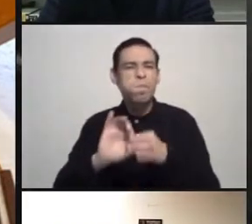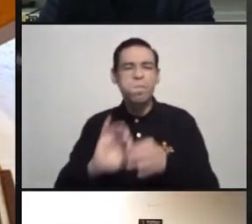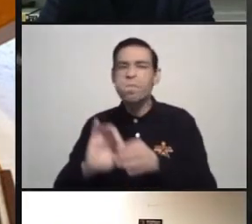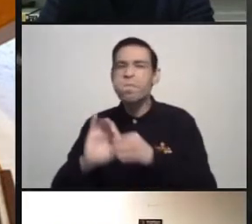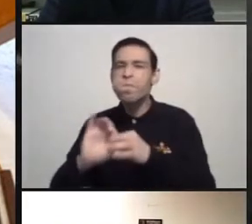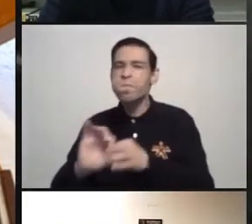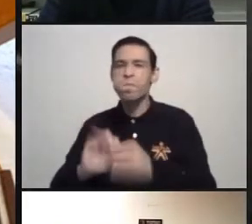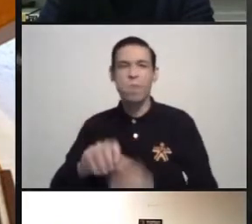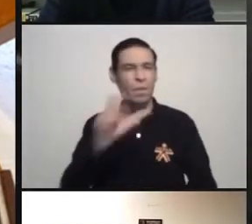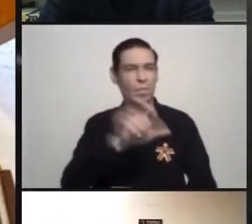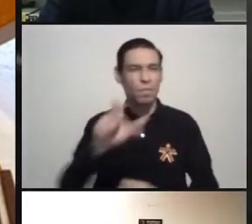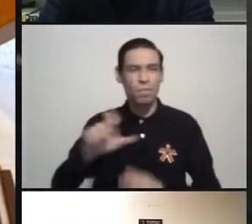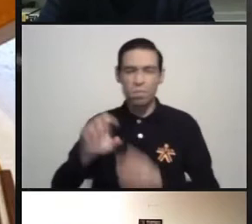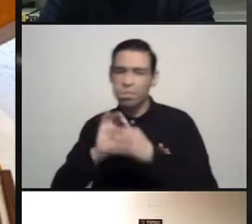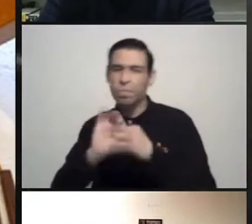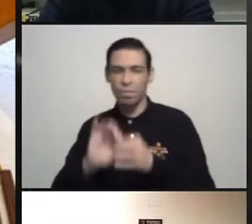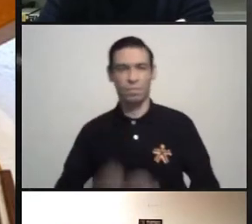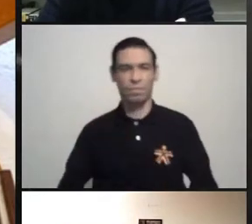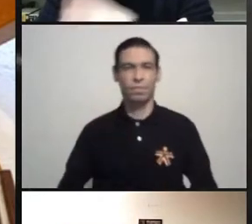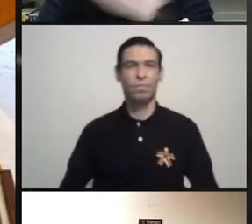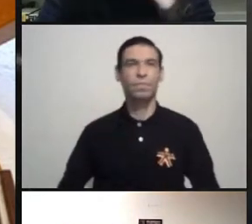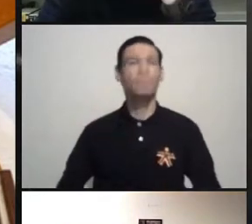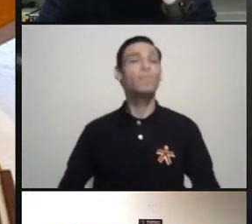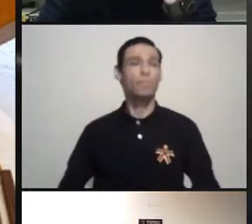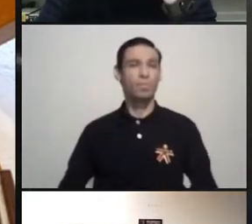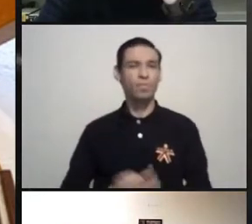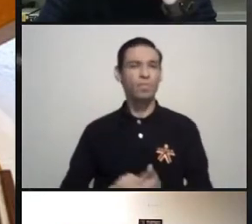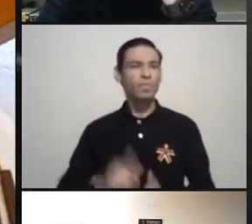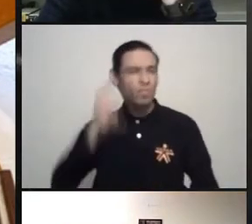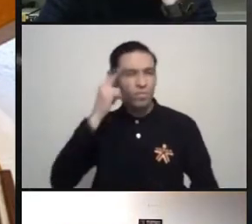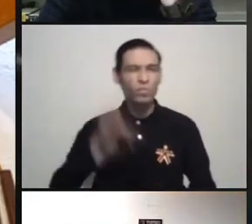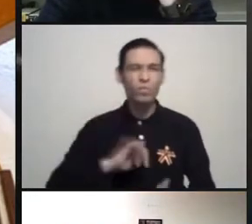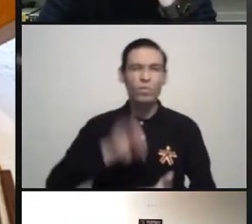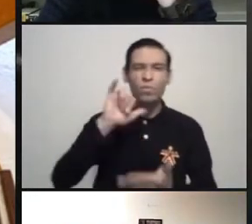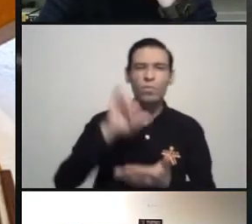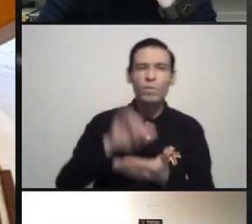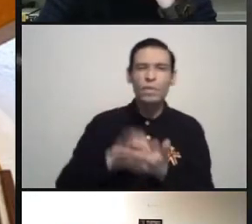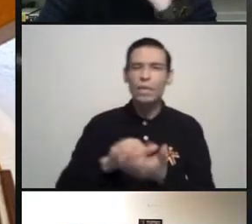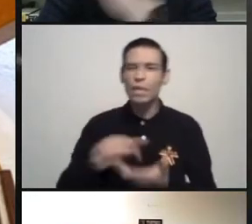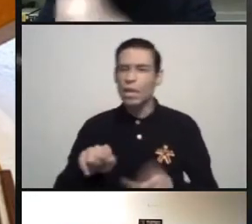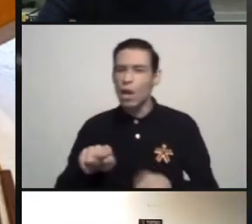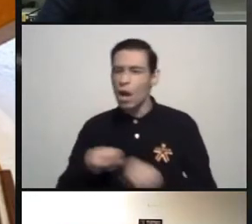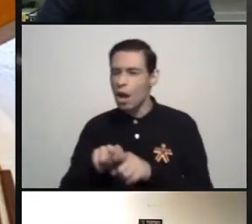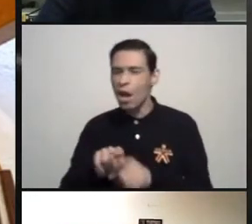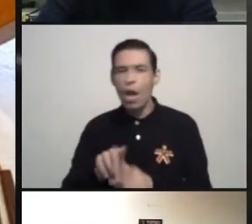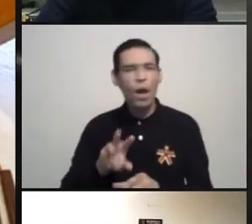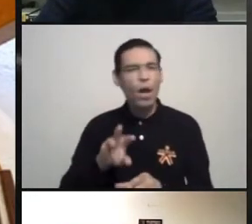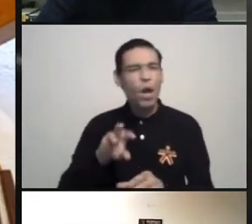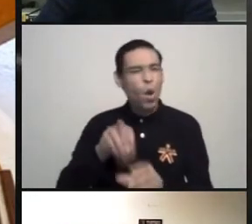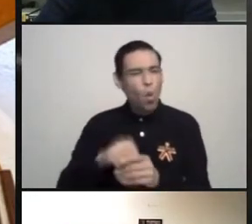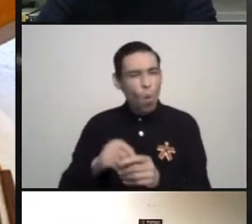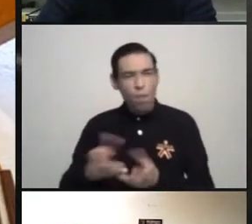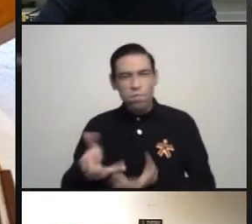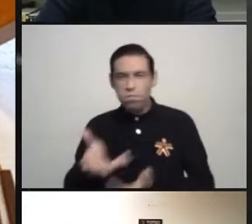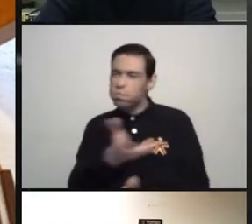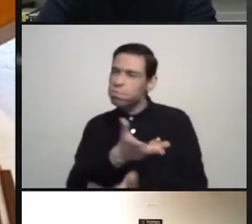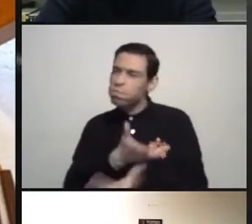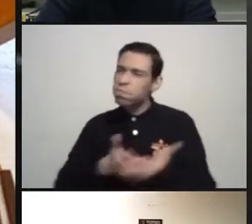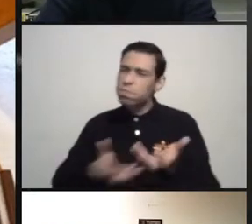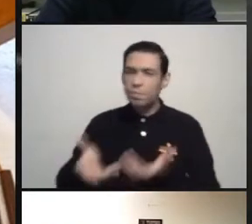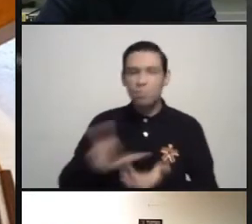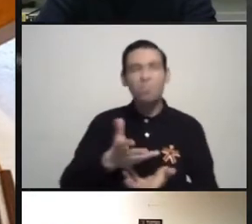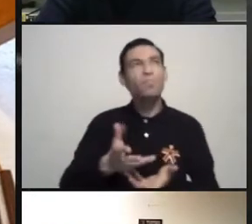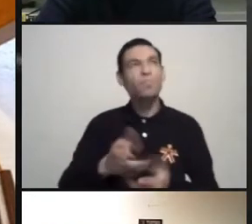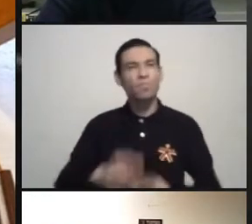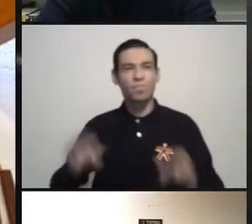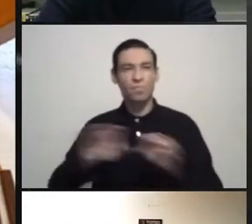quiera hacer cosas. Y creo que eso también lleva un cariño intrínseco muy bonito que hay que saberlo aprovechar, porque yo